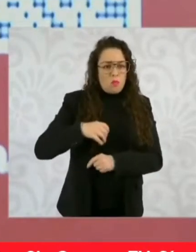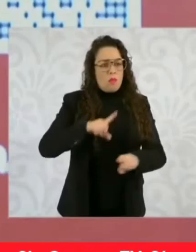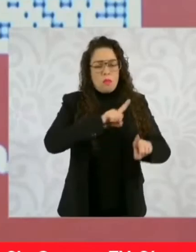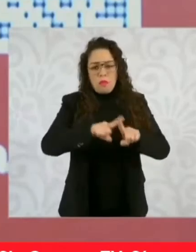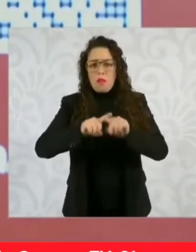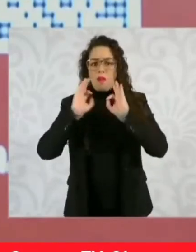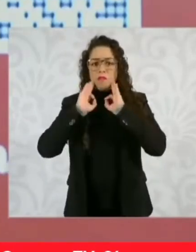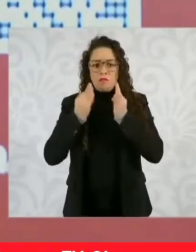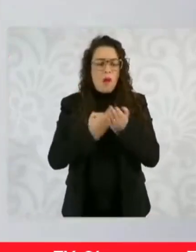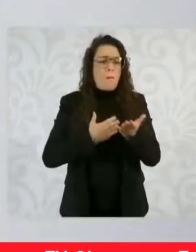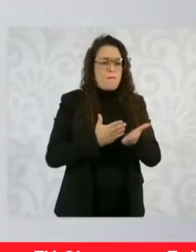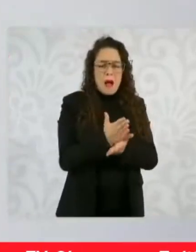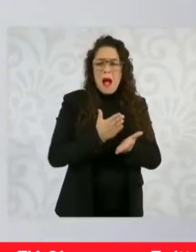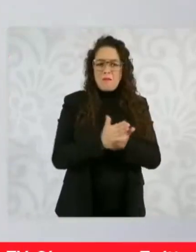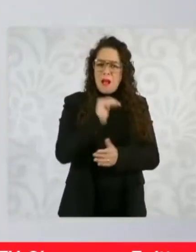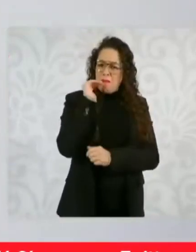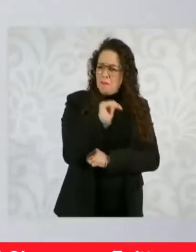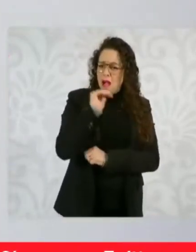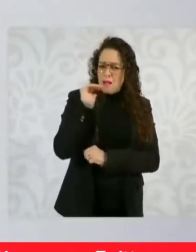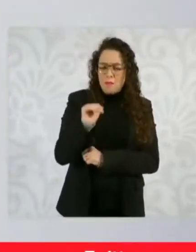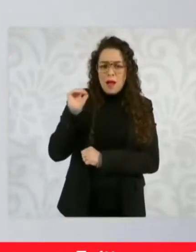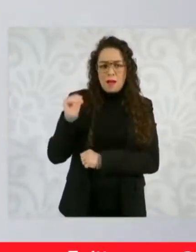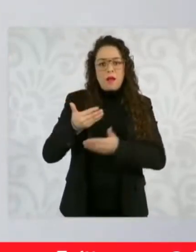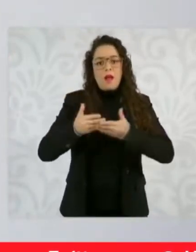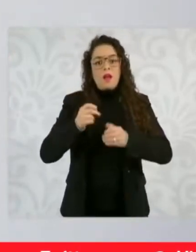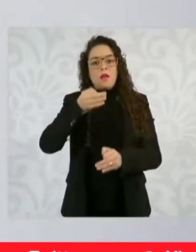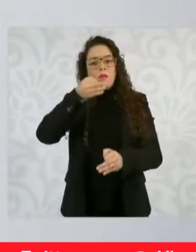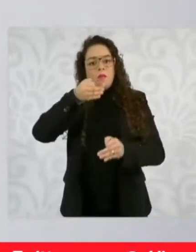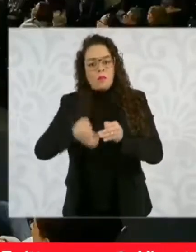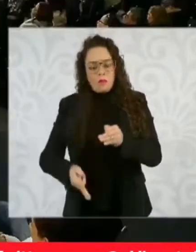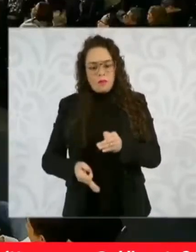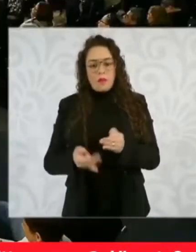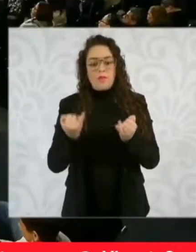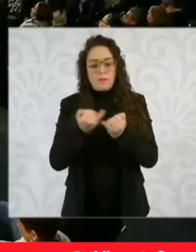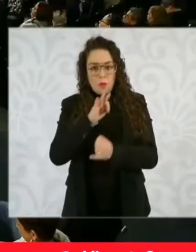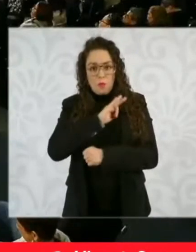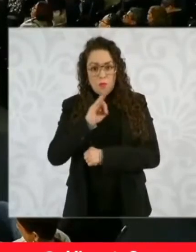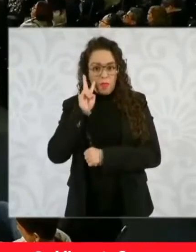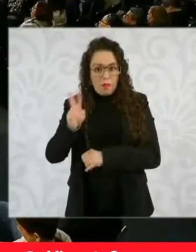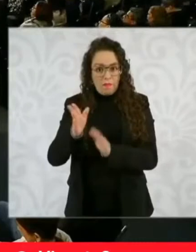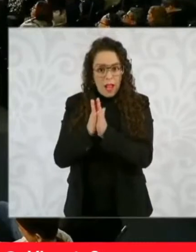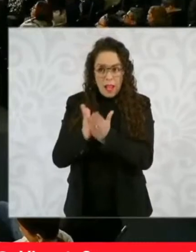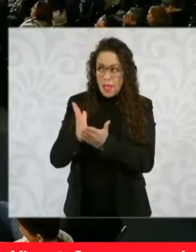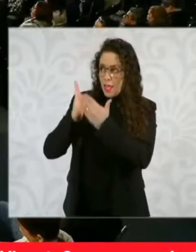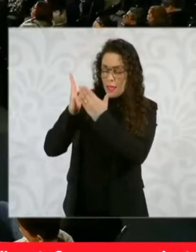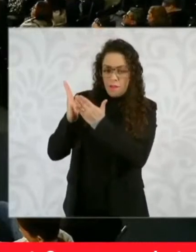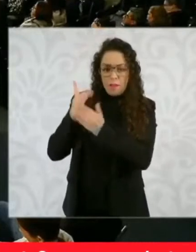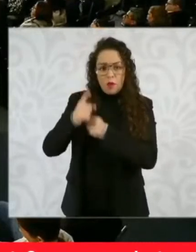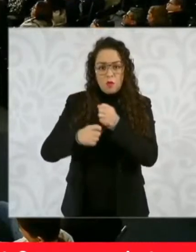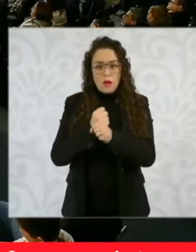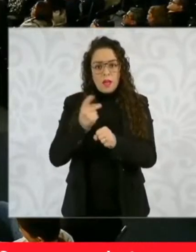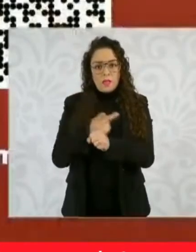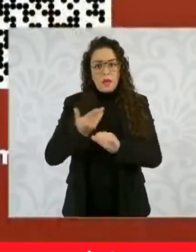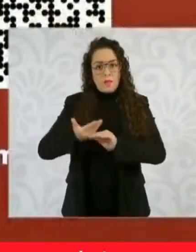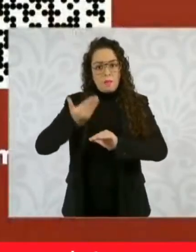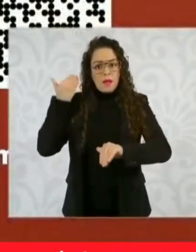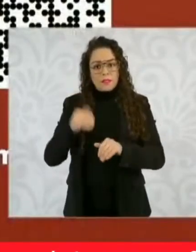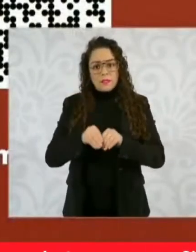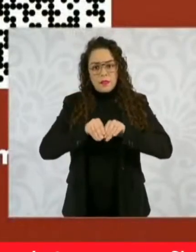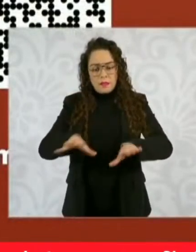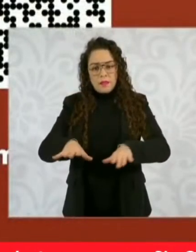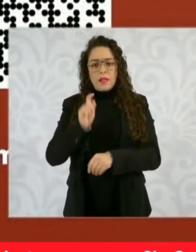maneras. Les voy a hacer también la invitación de que puedan consultar este libro que se editó el año pasado como parte del